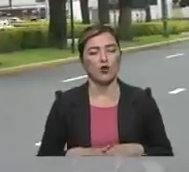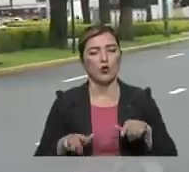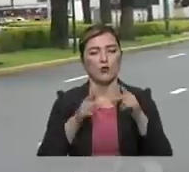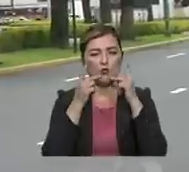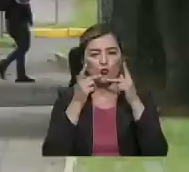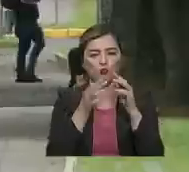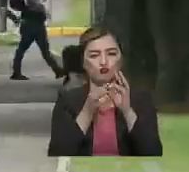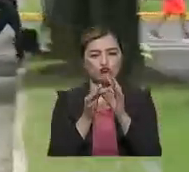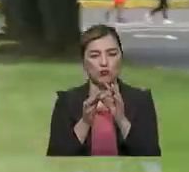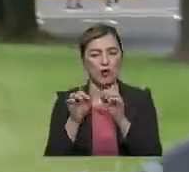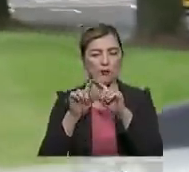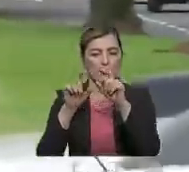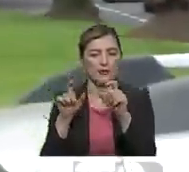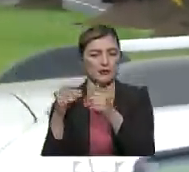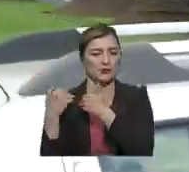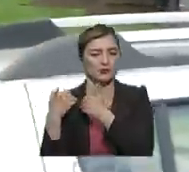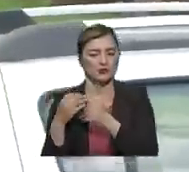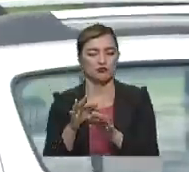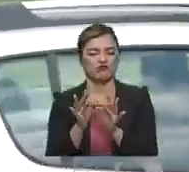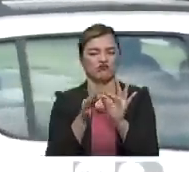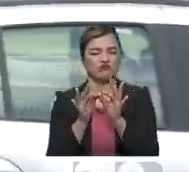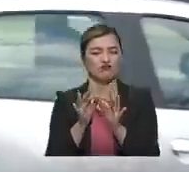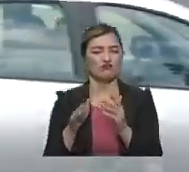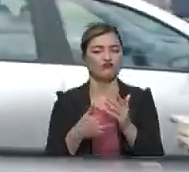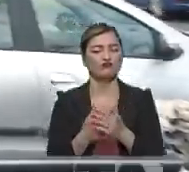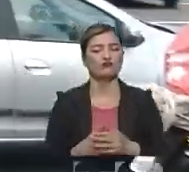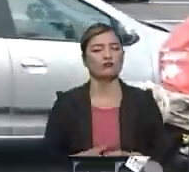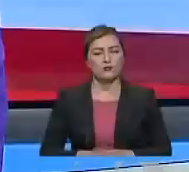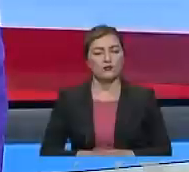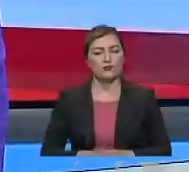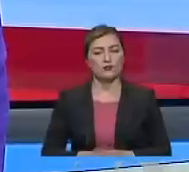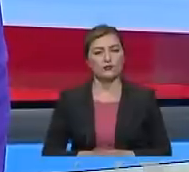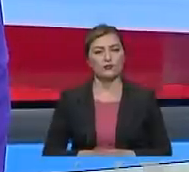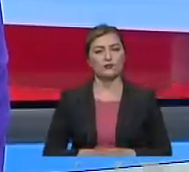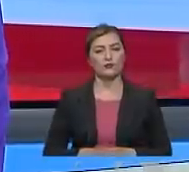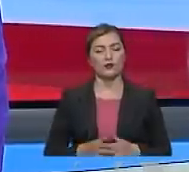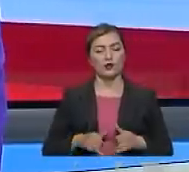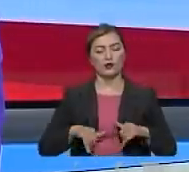espacios públicos para su recuperación. Fernanda Ceballos, 24 horas.